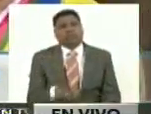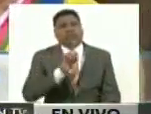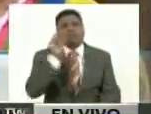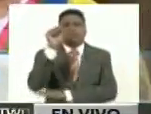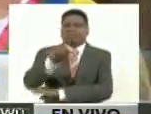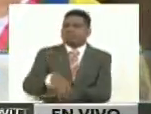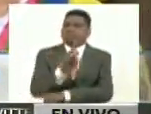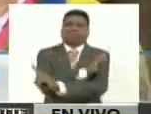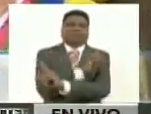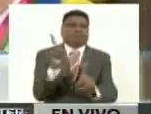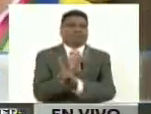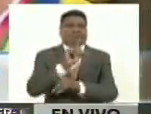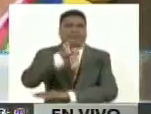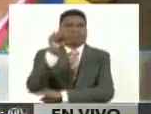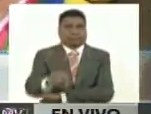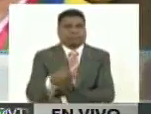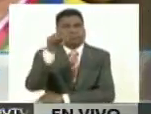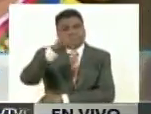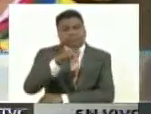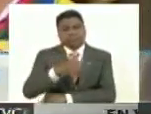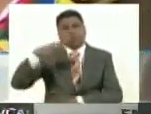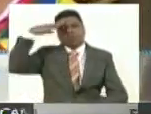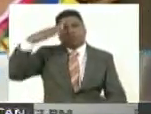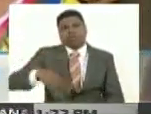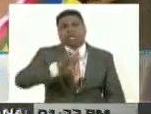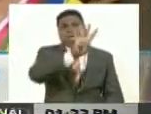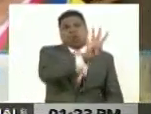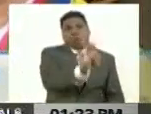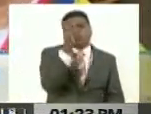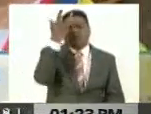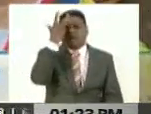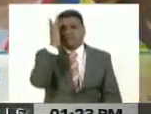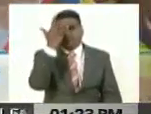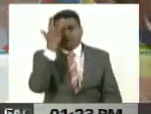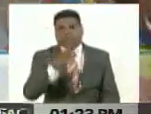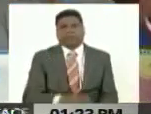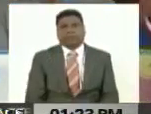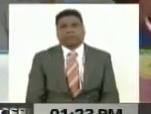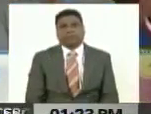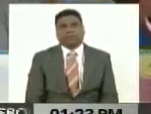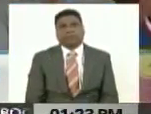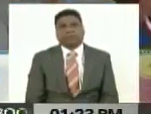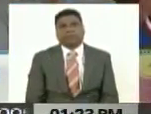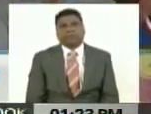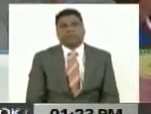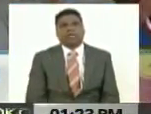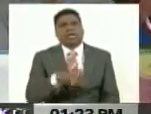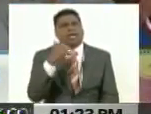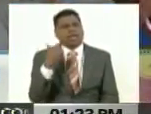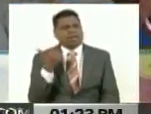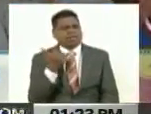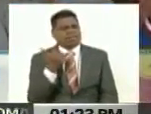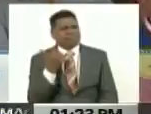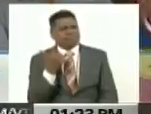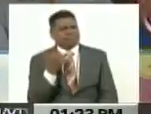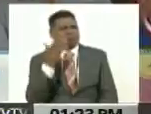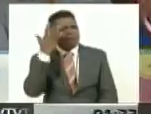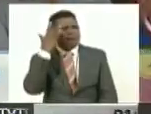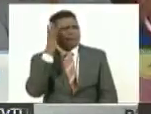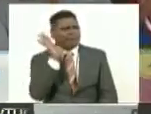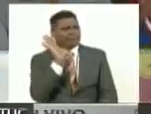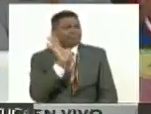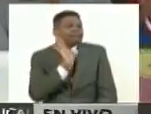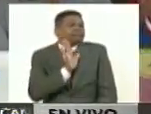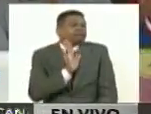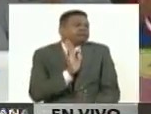No nos vamos a rendir. Hoy los soldados del 4 de febrero, ellos nos siguen subestimando. Ellos